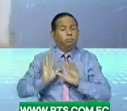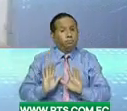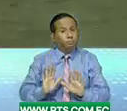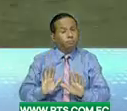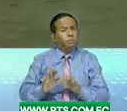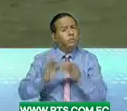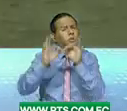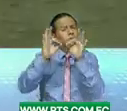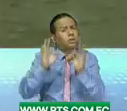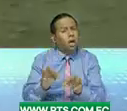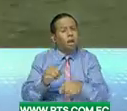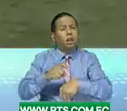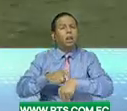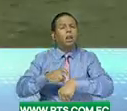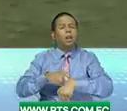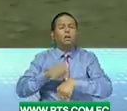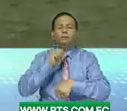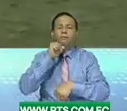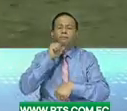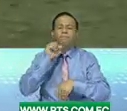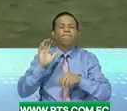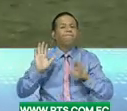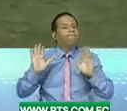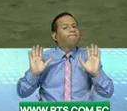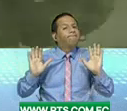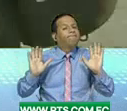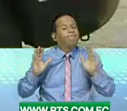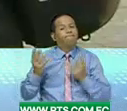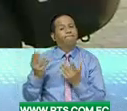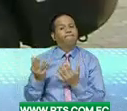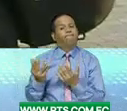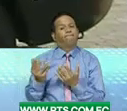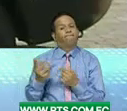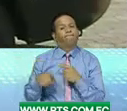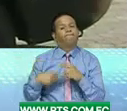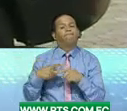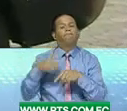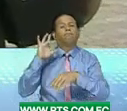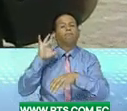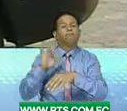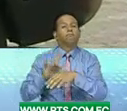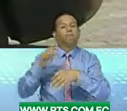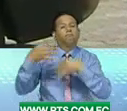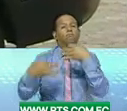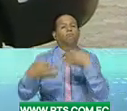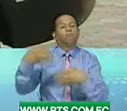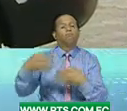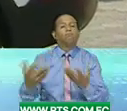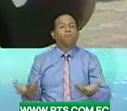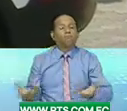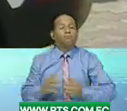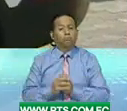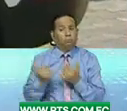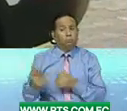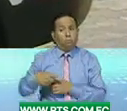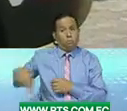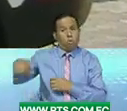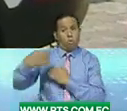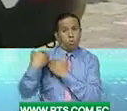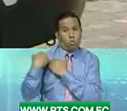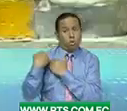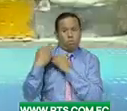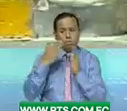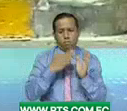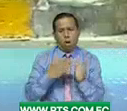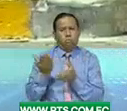confirmado la hora exacta en que se llevará a cabo esta cita judicial. Por ahora preparan los documentos y la fiscalía también